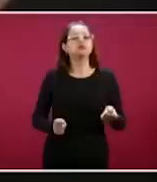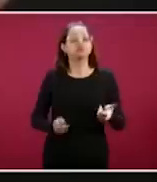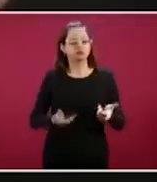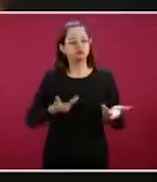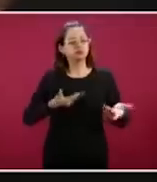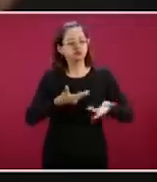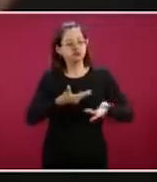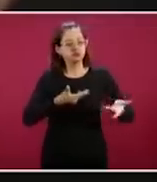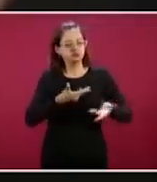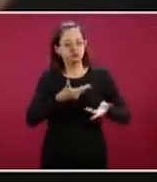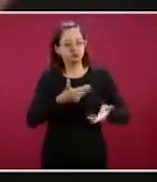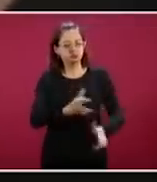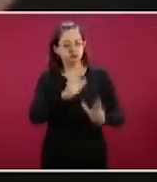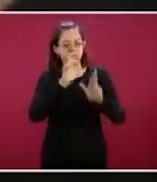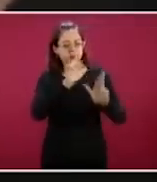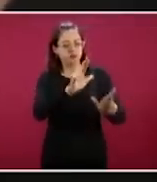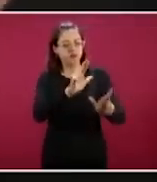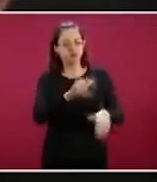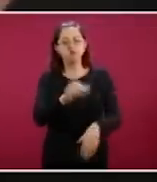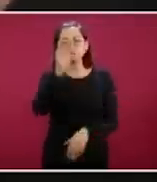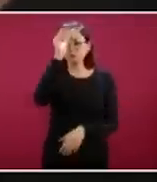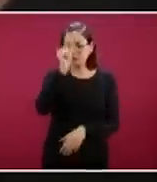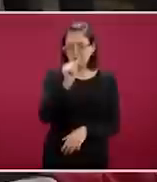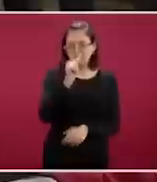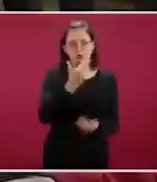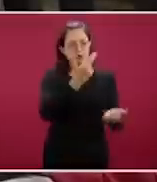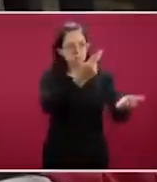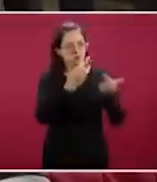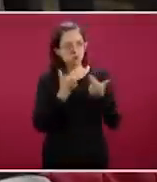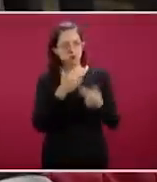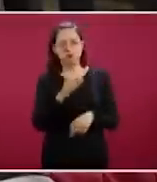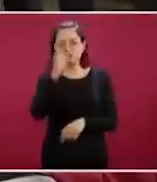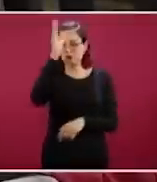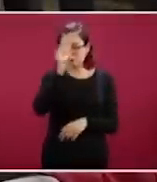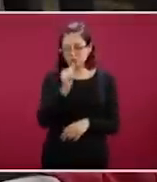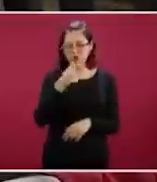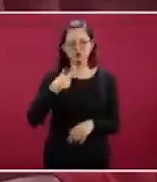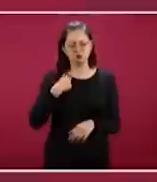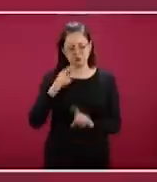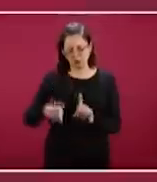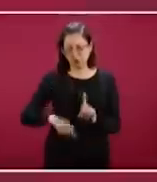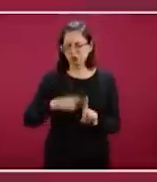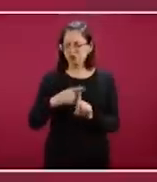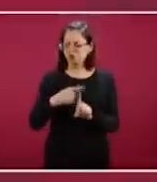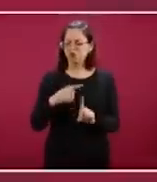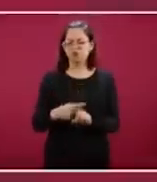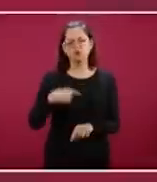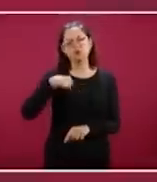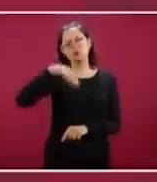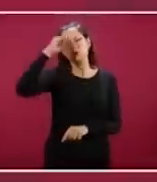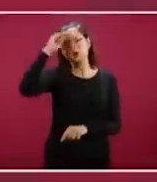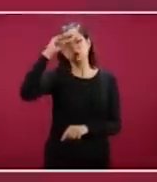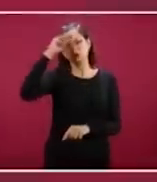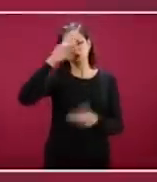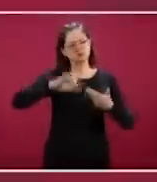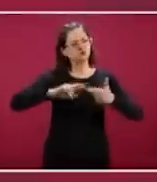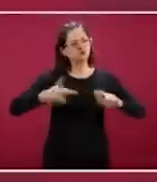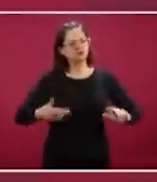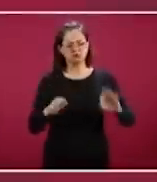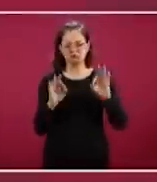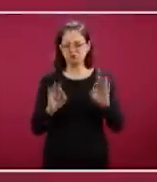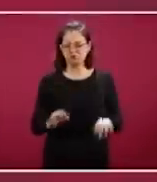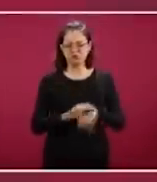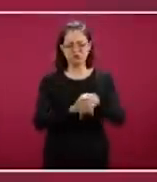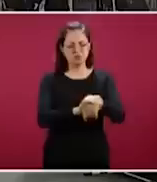acuerdos. Y yo estoy optimista, pienso que vamos a seguir manteniendo esta relación